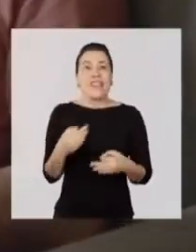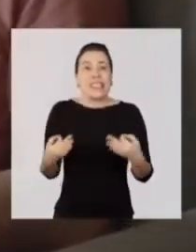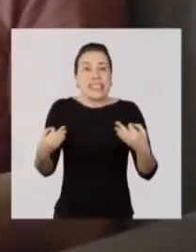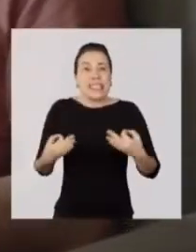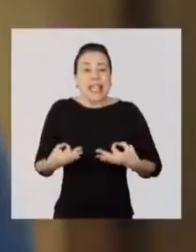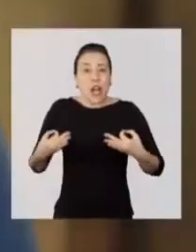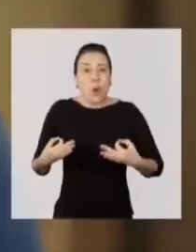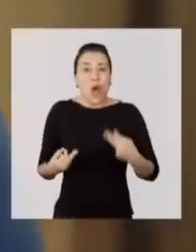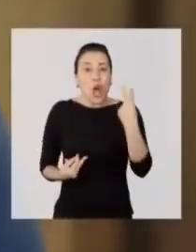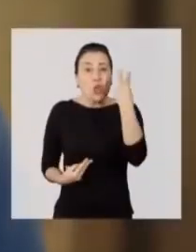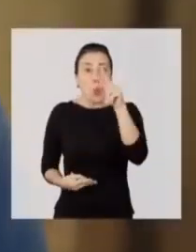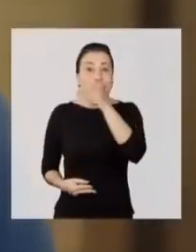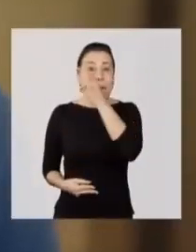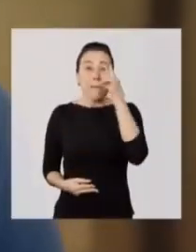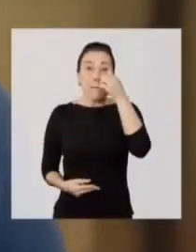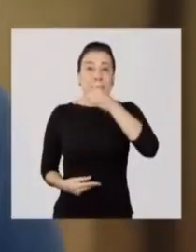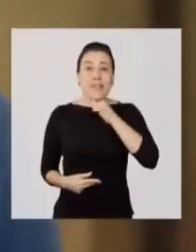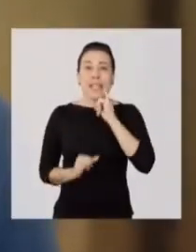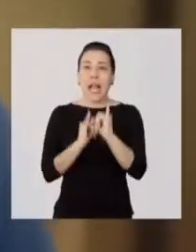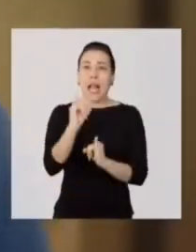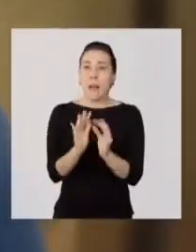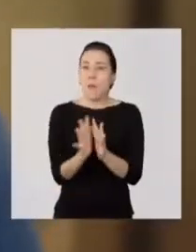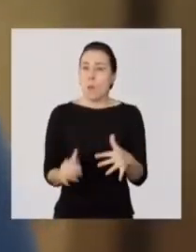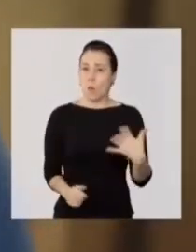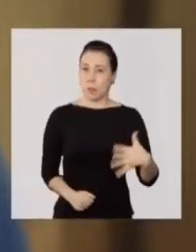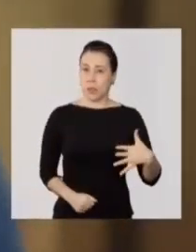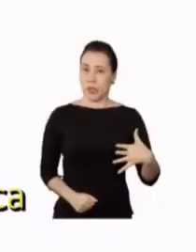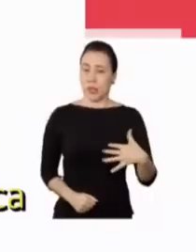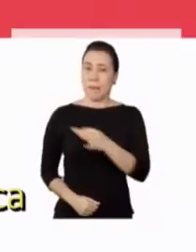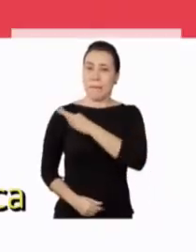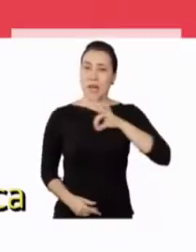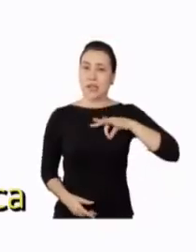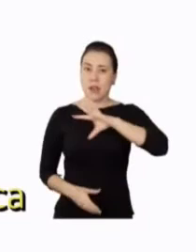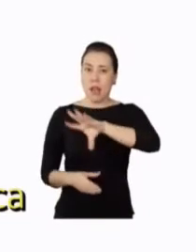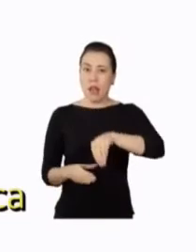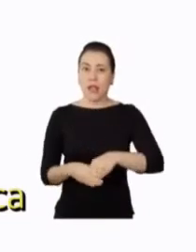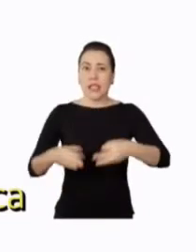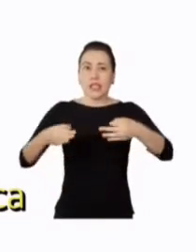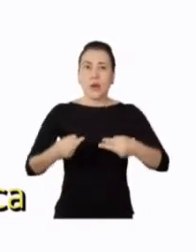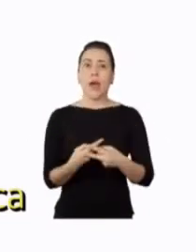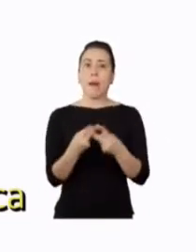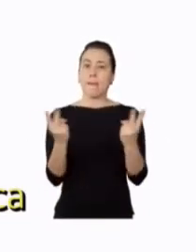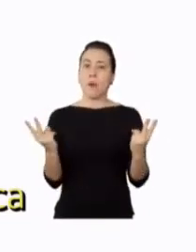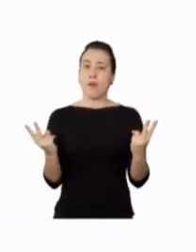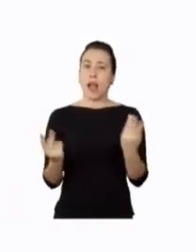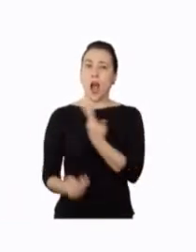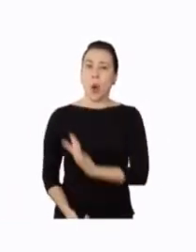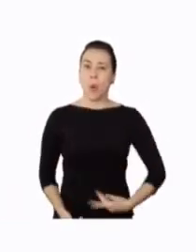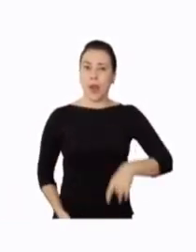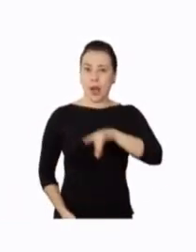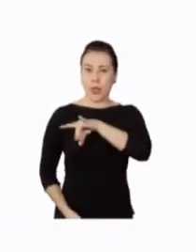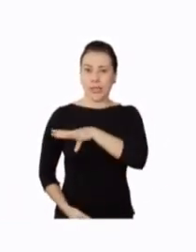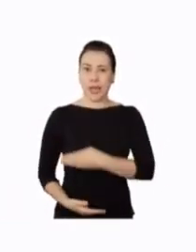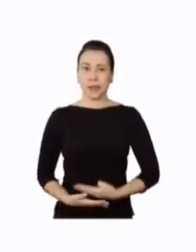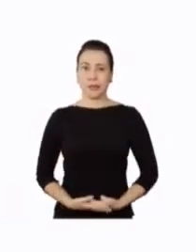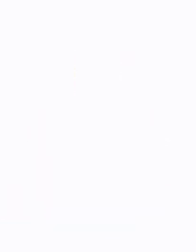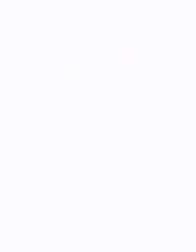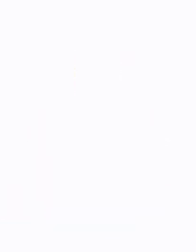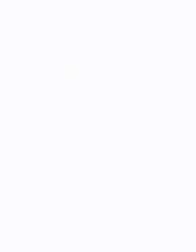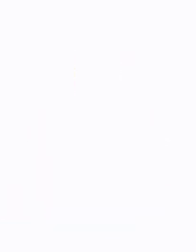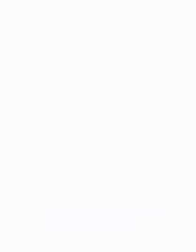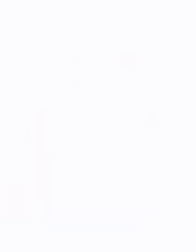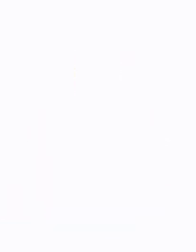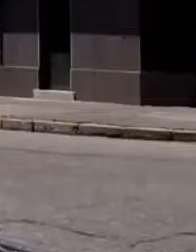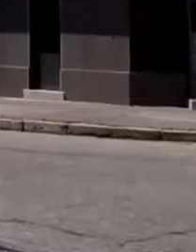seguras. Tu privacidad en Internet es clave. Ministerio del Interior y Seguridad Pública. Gobierno de Chile.